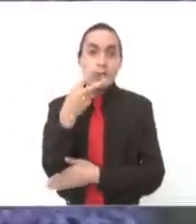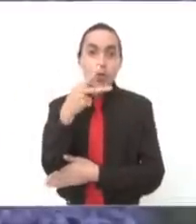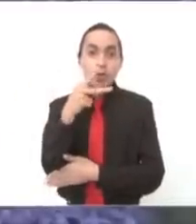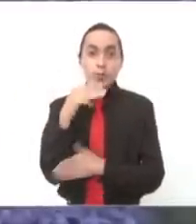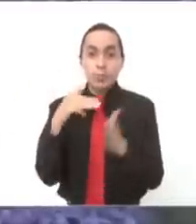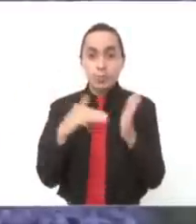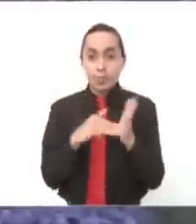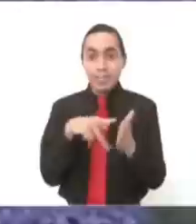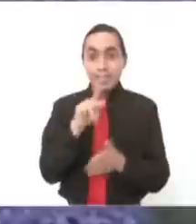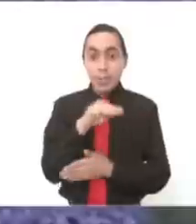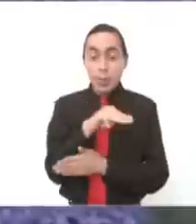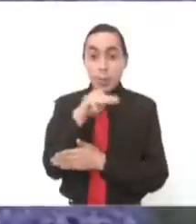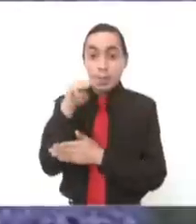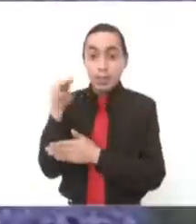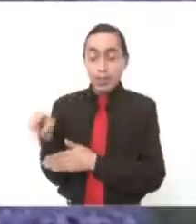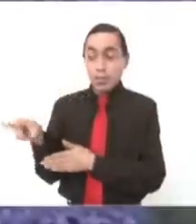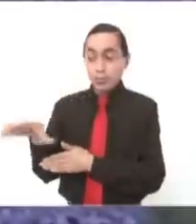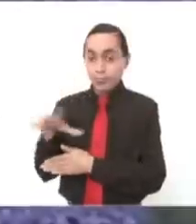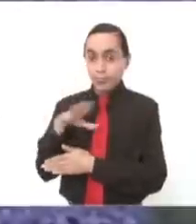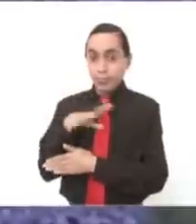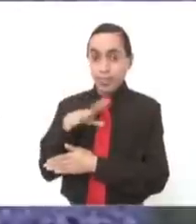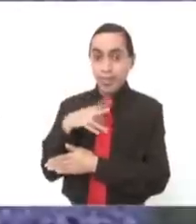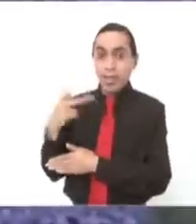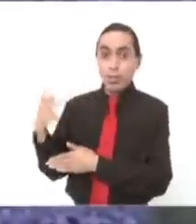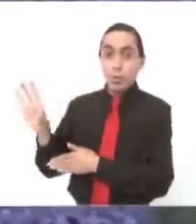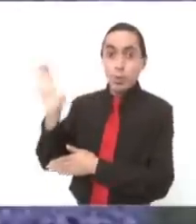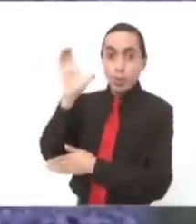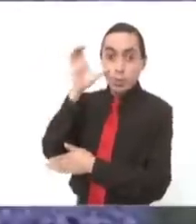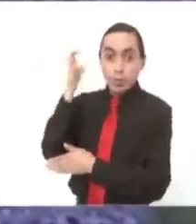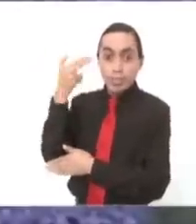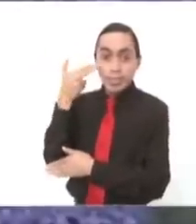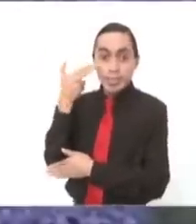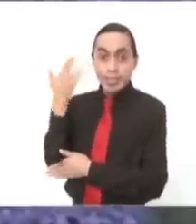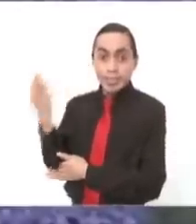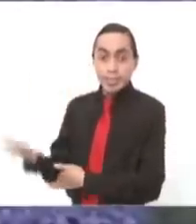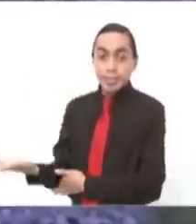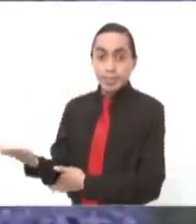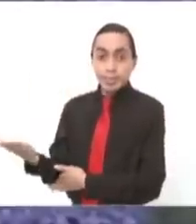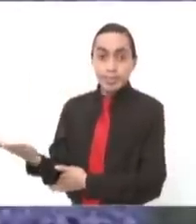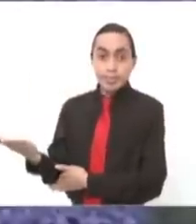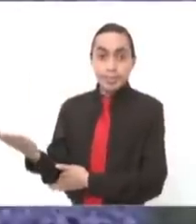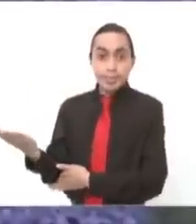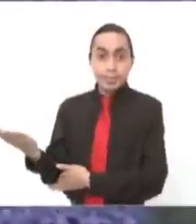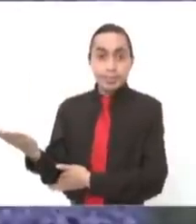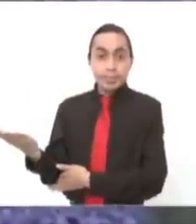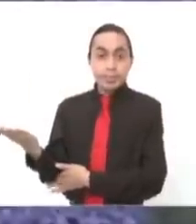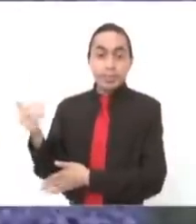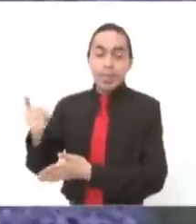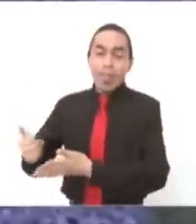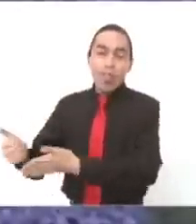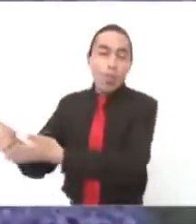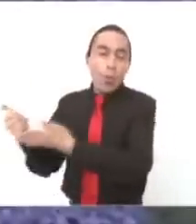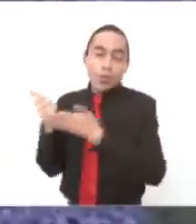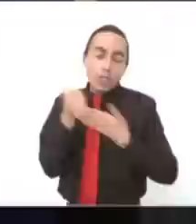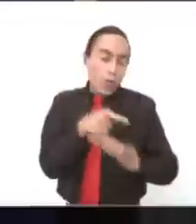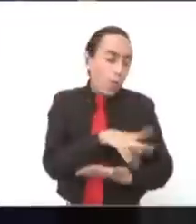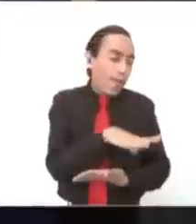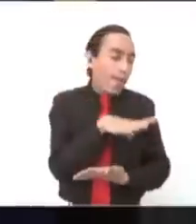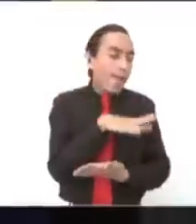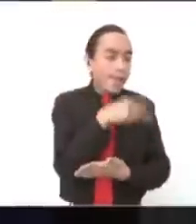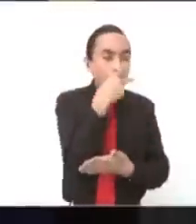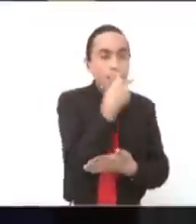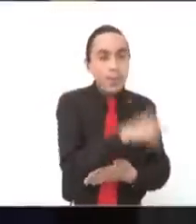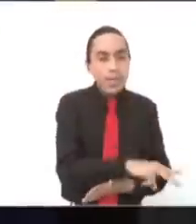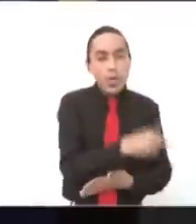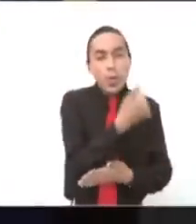de trenes allá en China. Bueno, con que nos ayuden con nuestros 11 kilómetros,